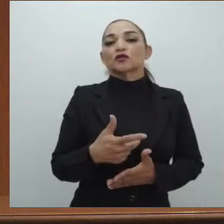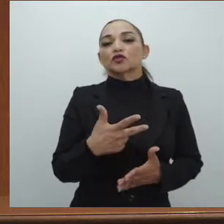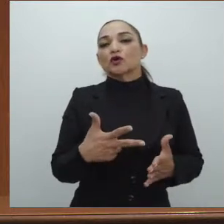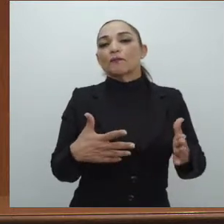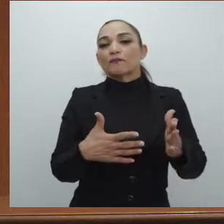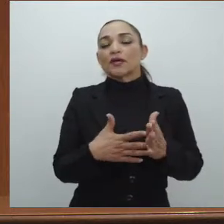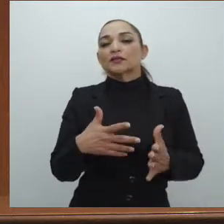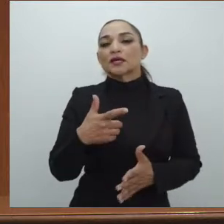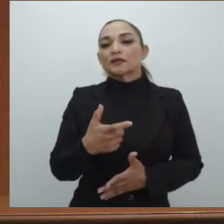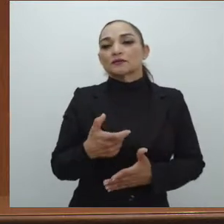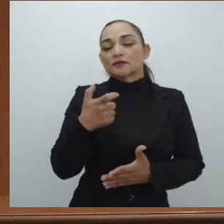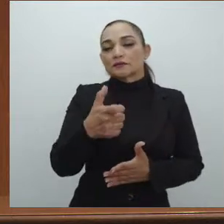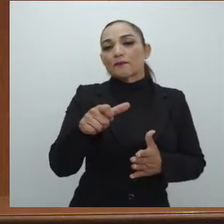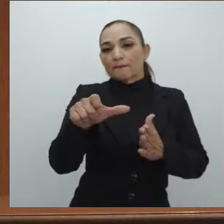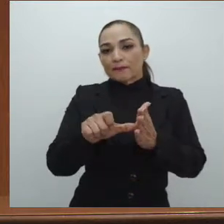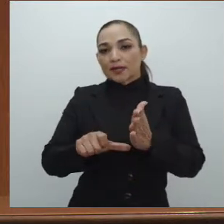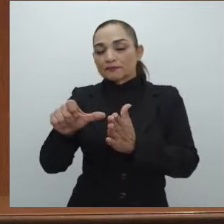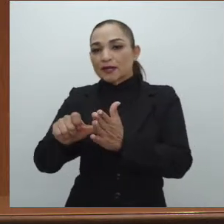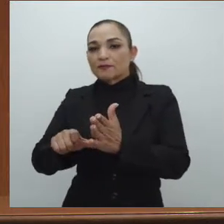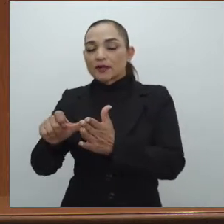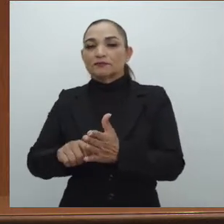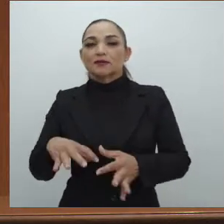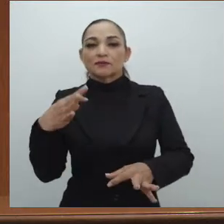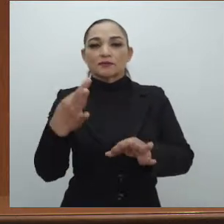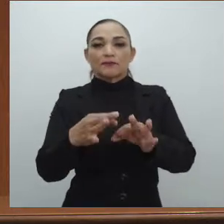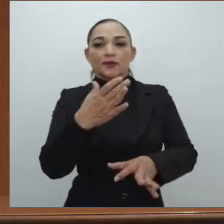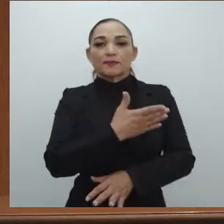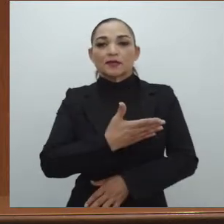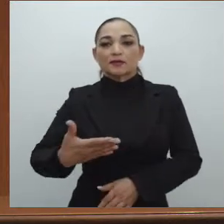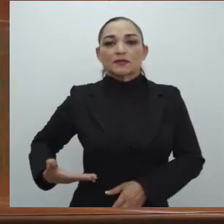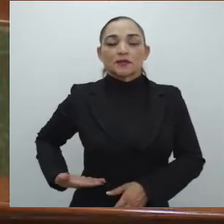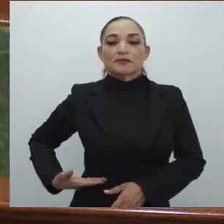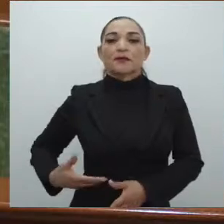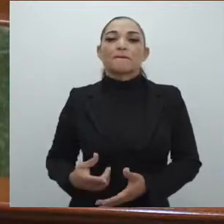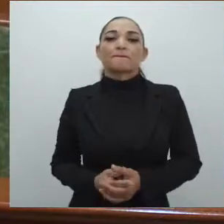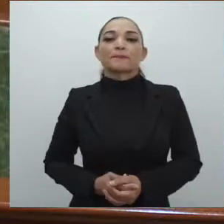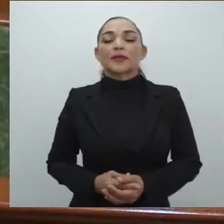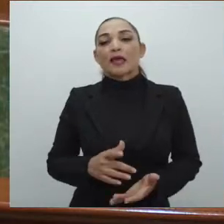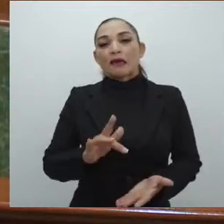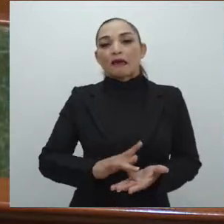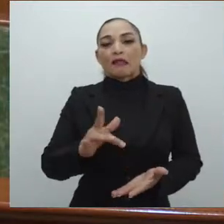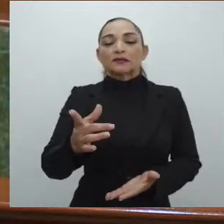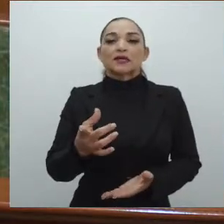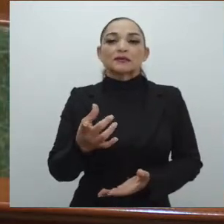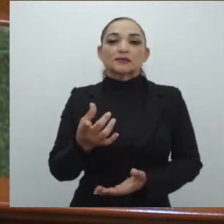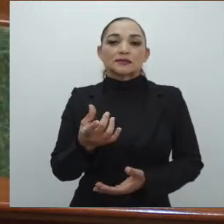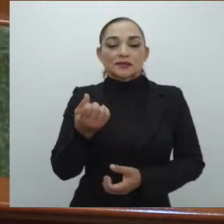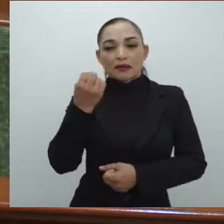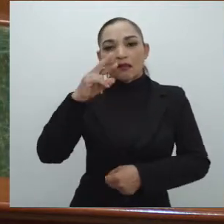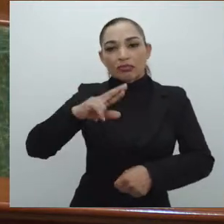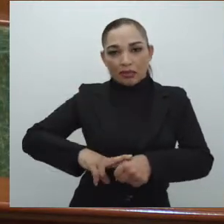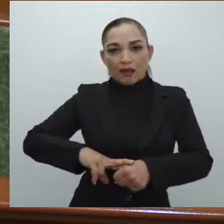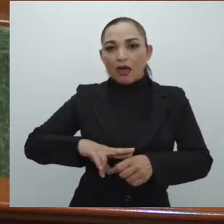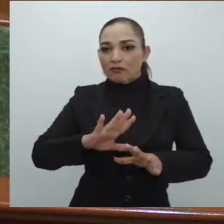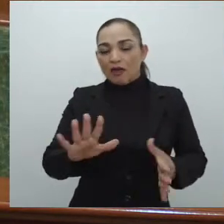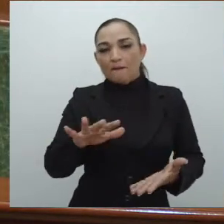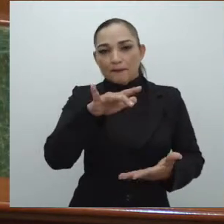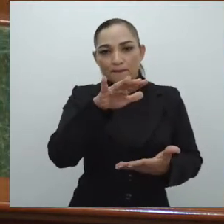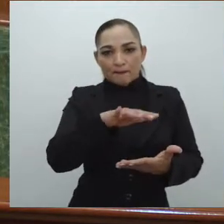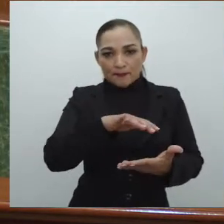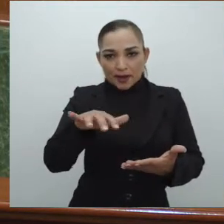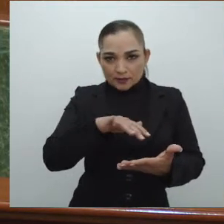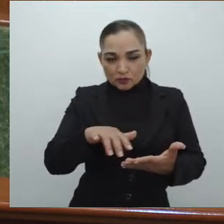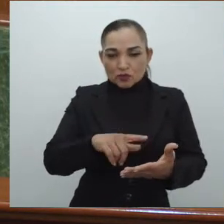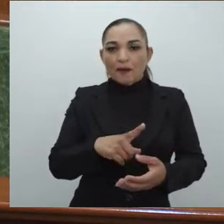14,863.34 pesos mensuales. ¿Es cuánto, diputado presidente? Gracias, diputada secretaria. Habiéndosele dado primera lectura